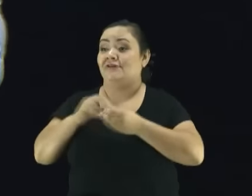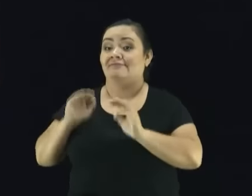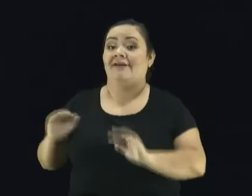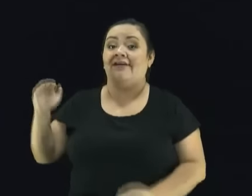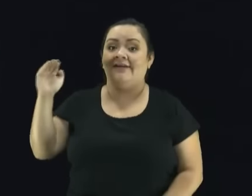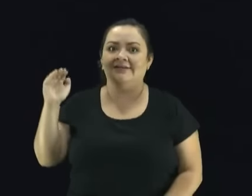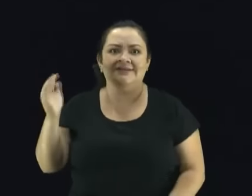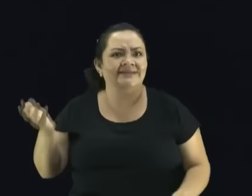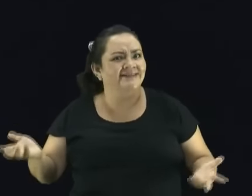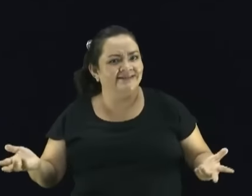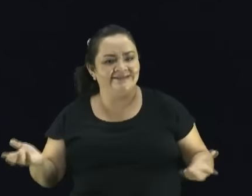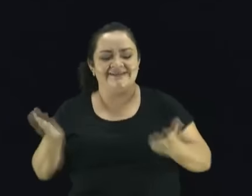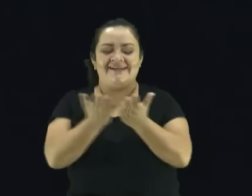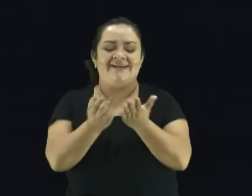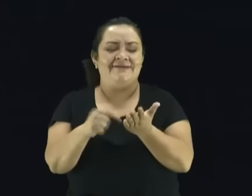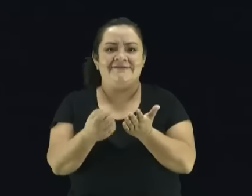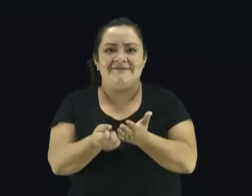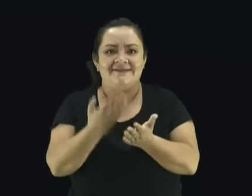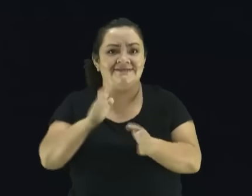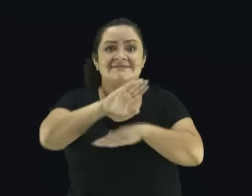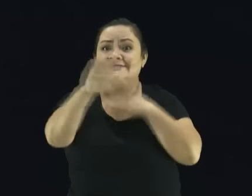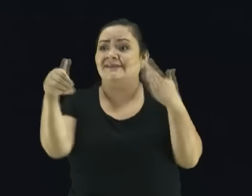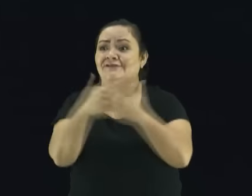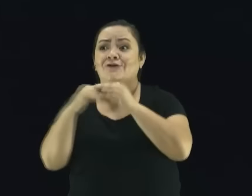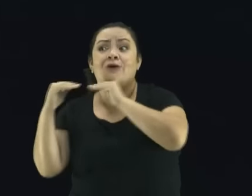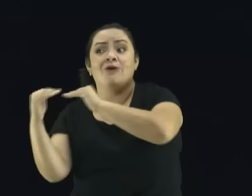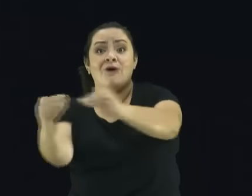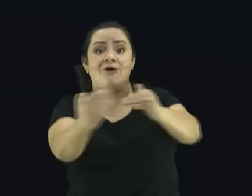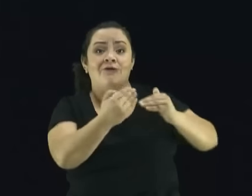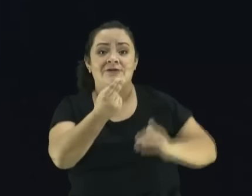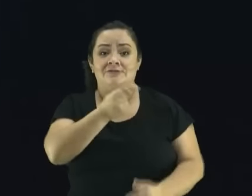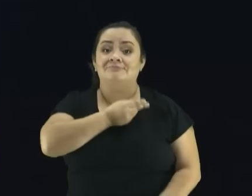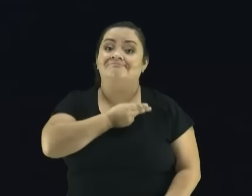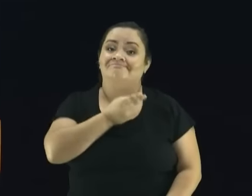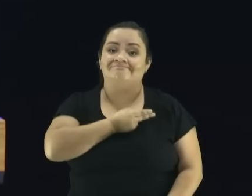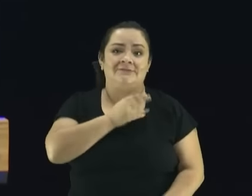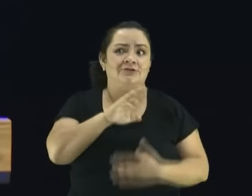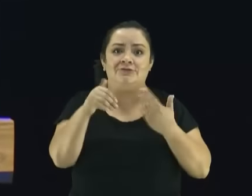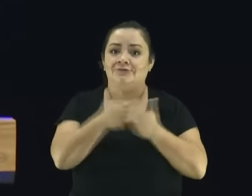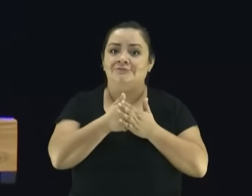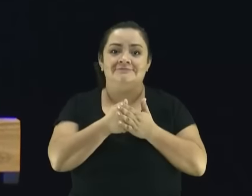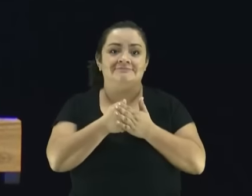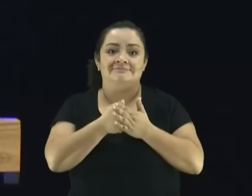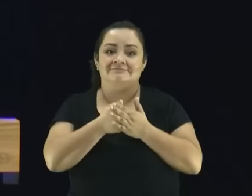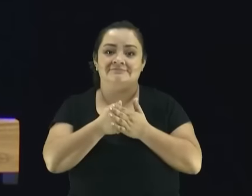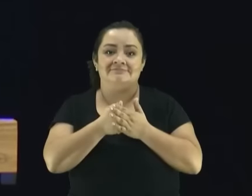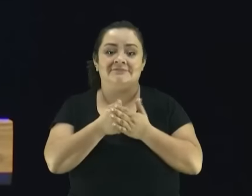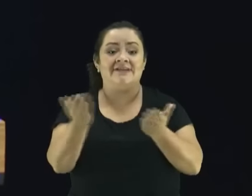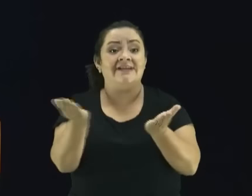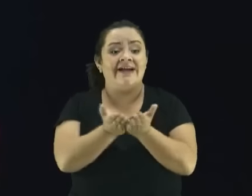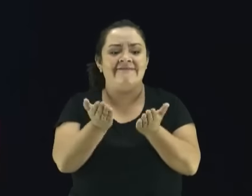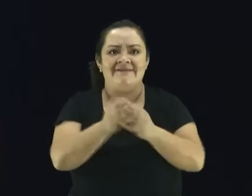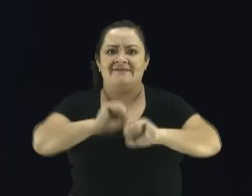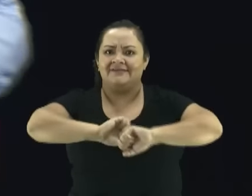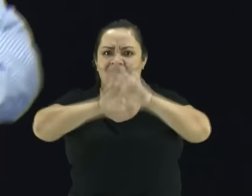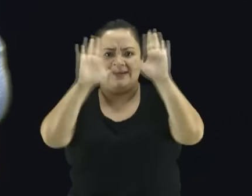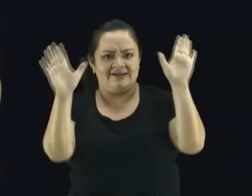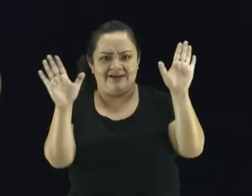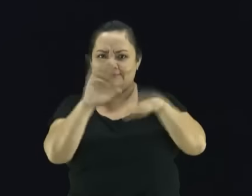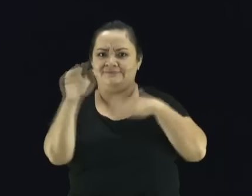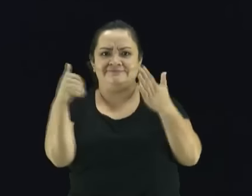Biblia no dice eso la Biblia dice por cuanto todos pecaron están destituidos de la gloria de Dios la Biblia nos pone en un mismo plano